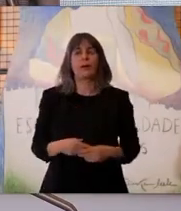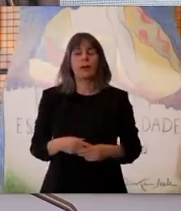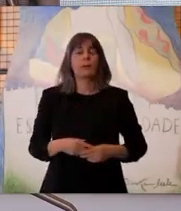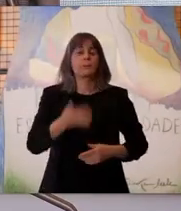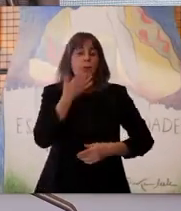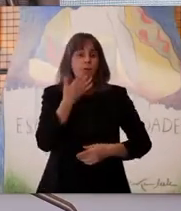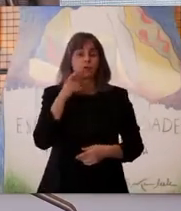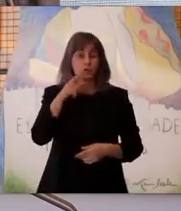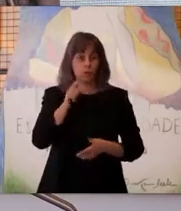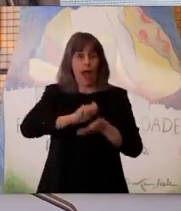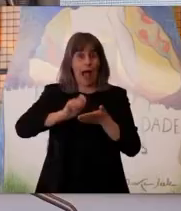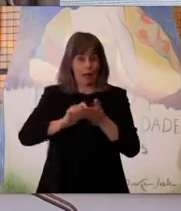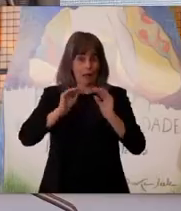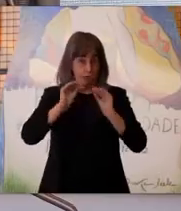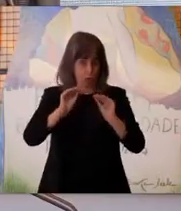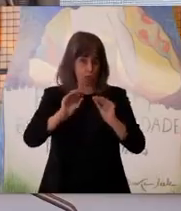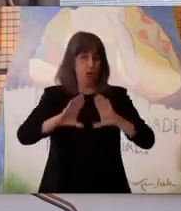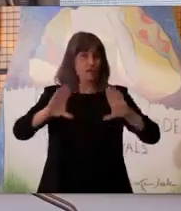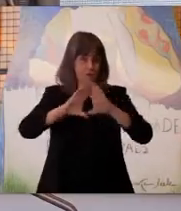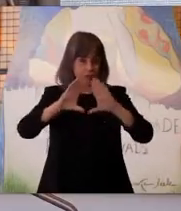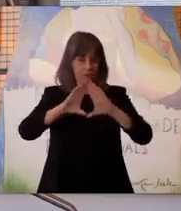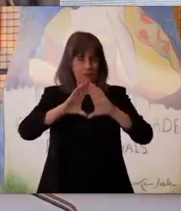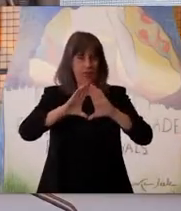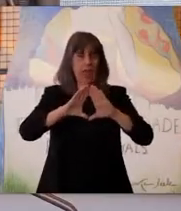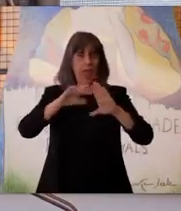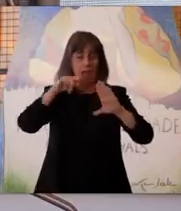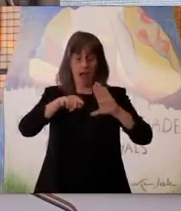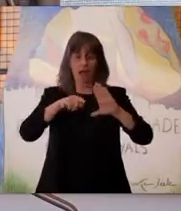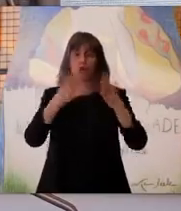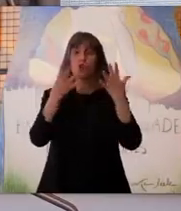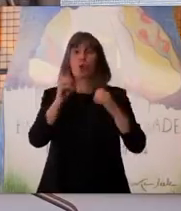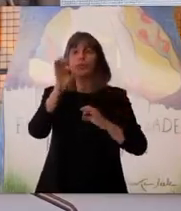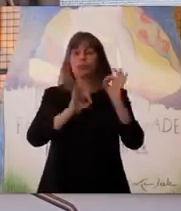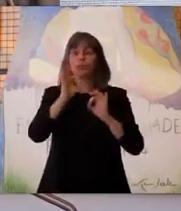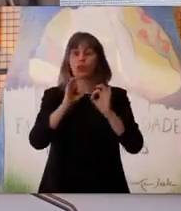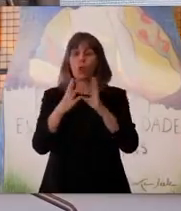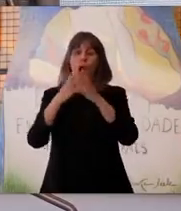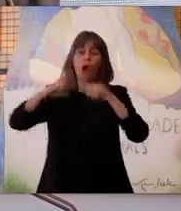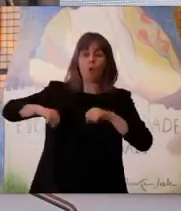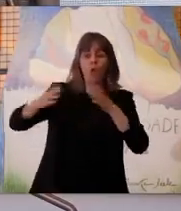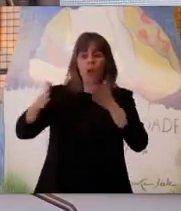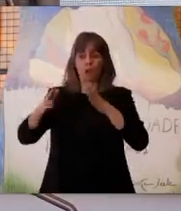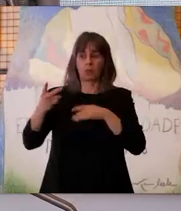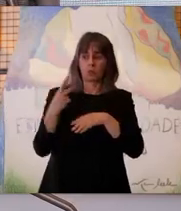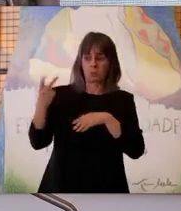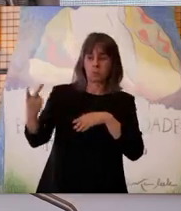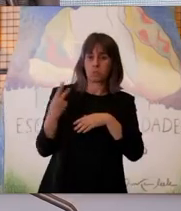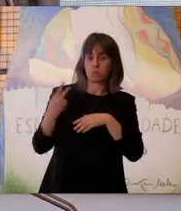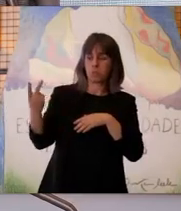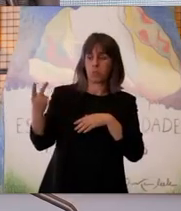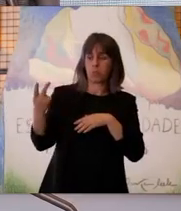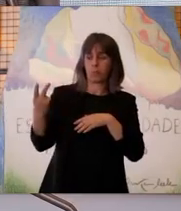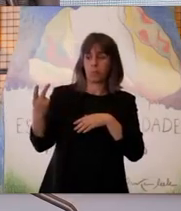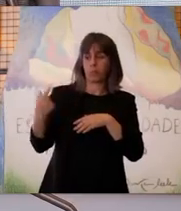tú en tu agenda feminista o en lo que tú crees que es bueno tienes un 90% de acuerdo con otra compañera yo creo que